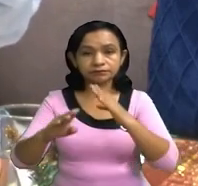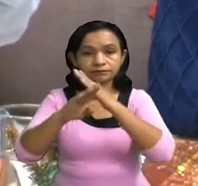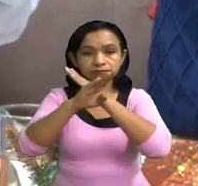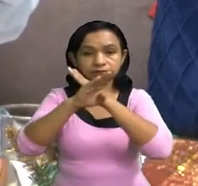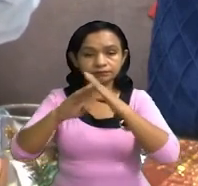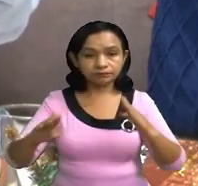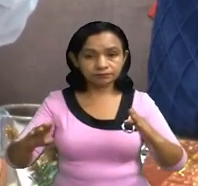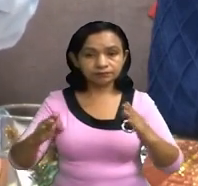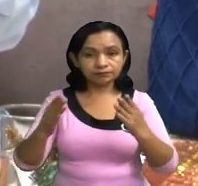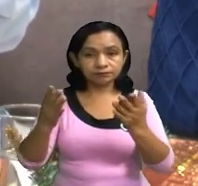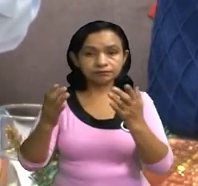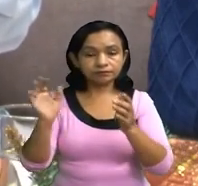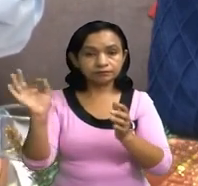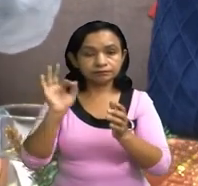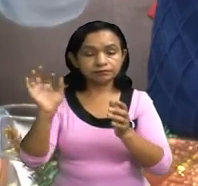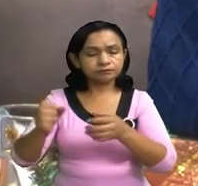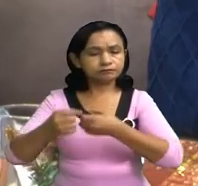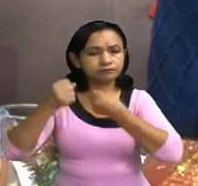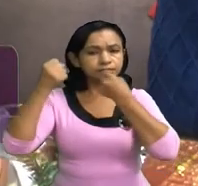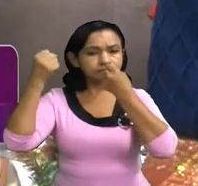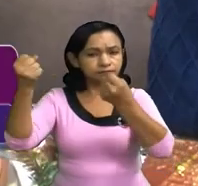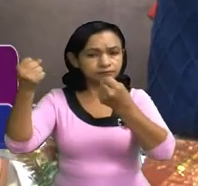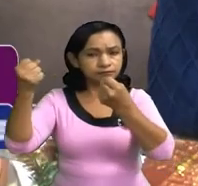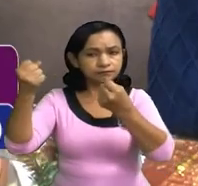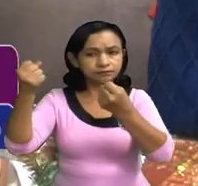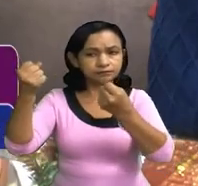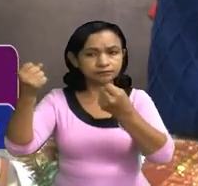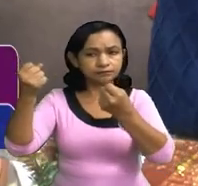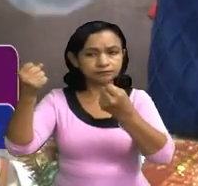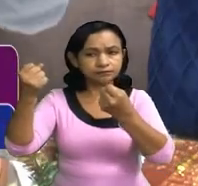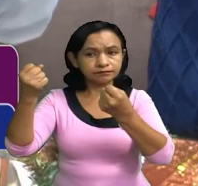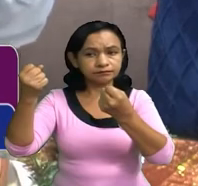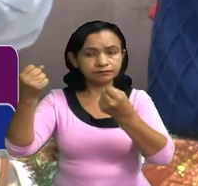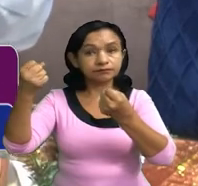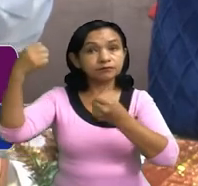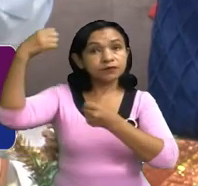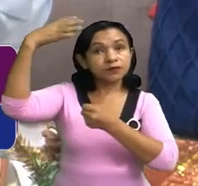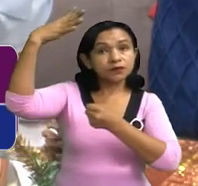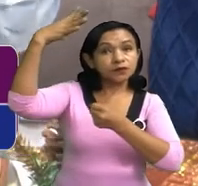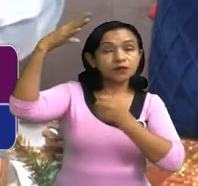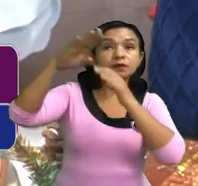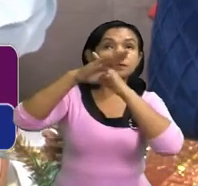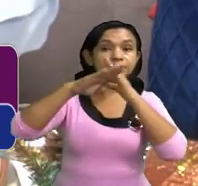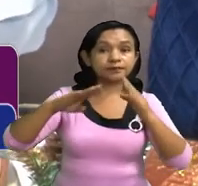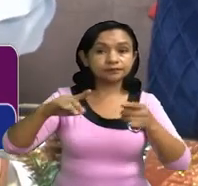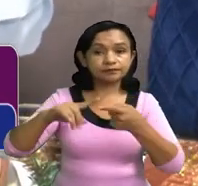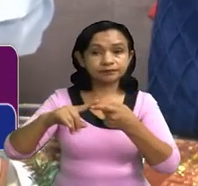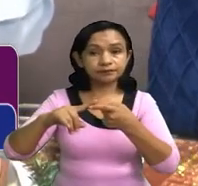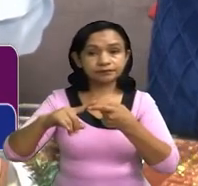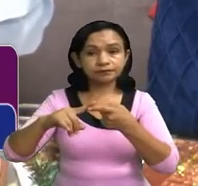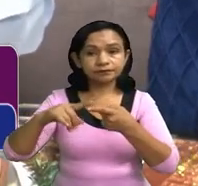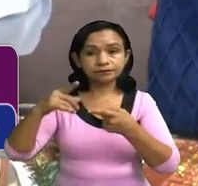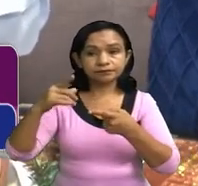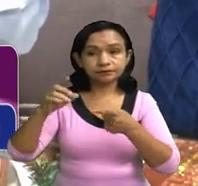Paz es la fuerza con que sale el sol cada